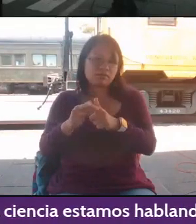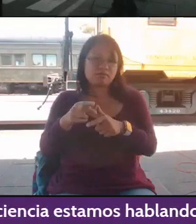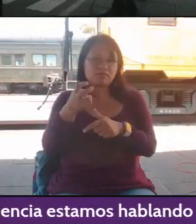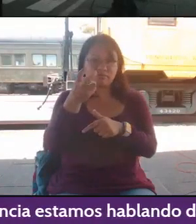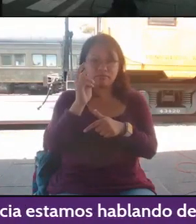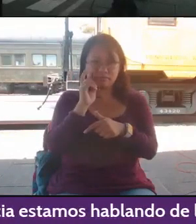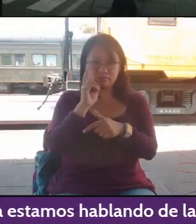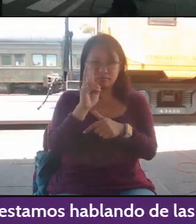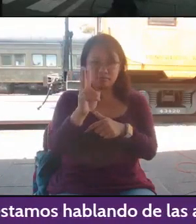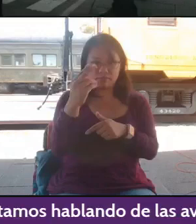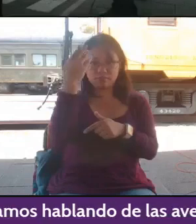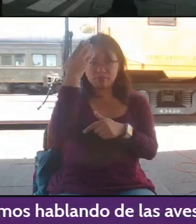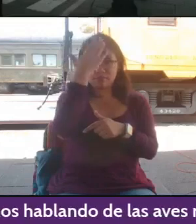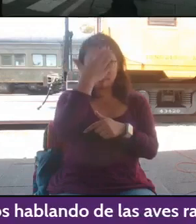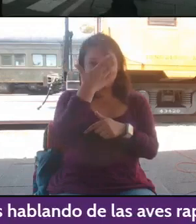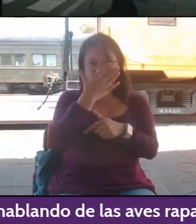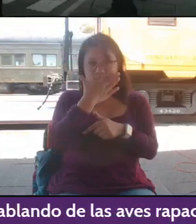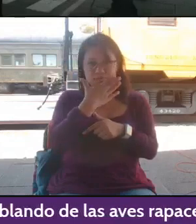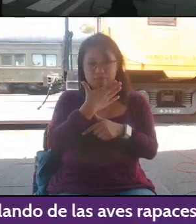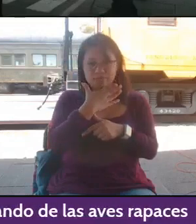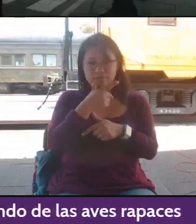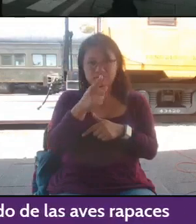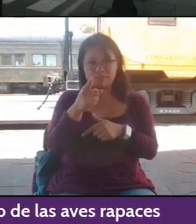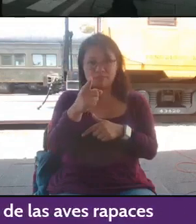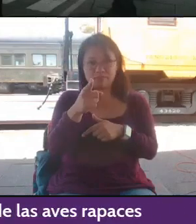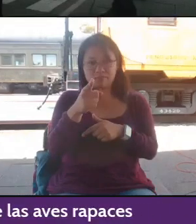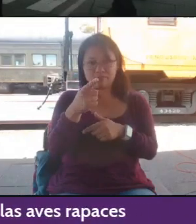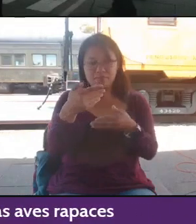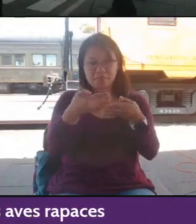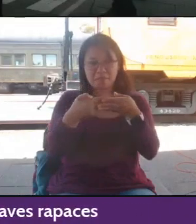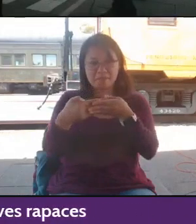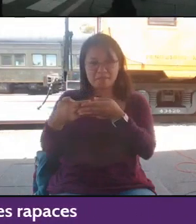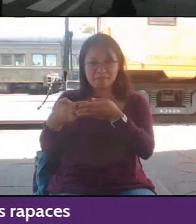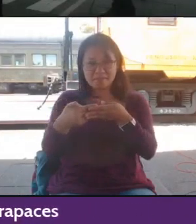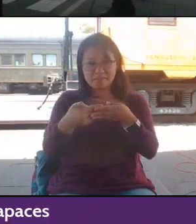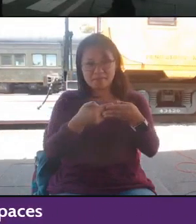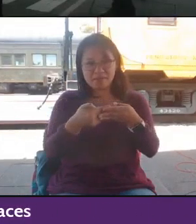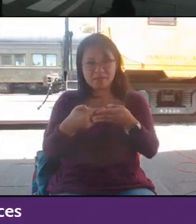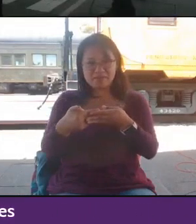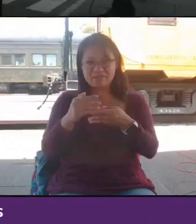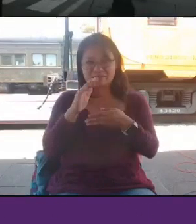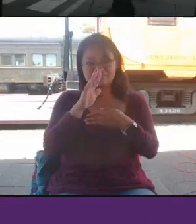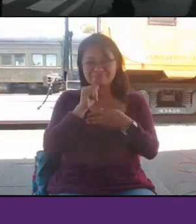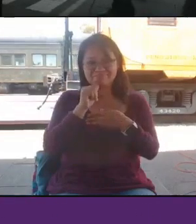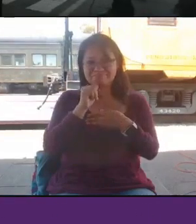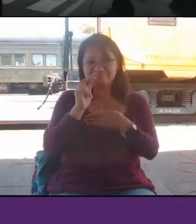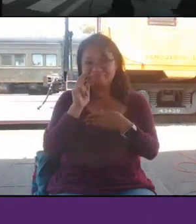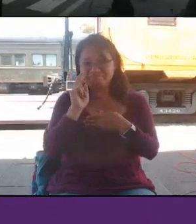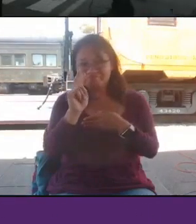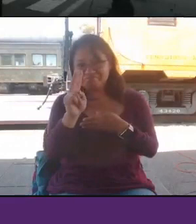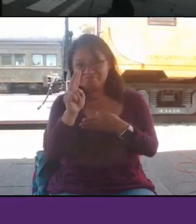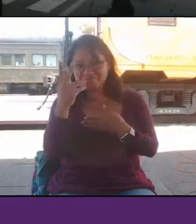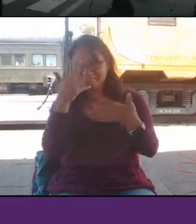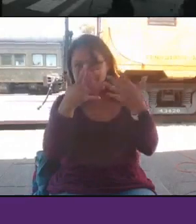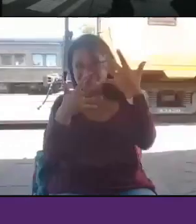Otro búhito con cara de malo. Unas crías de búhito, hasta los bebés pasan desapercibidos, con mayor razón.